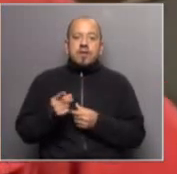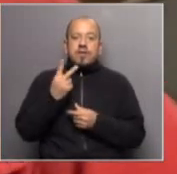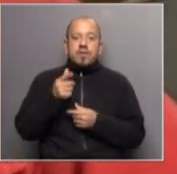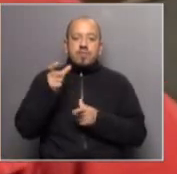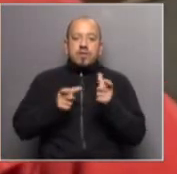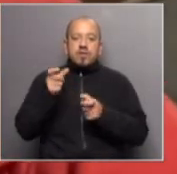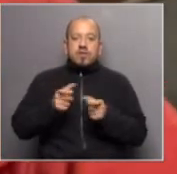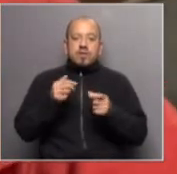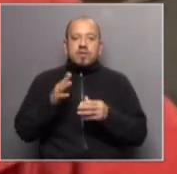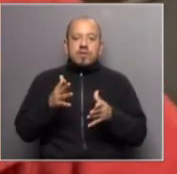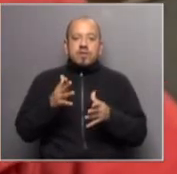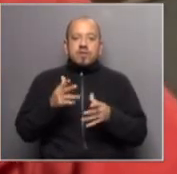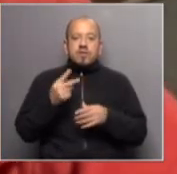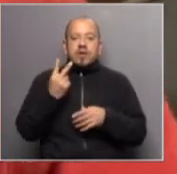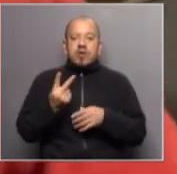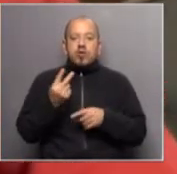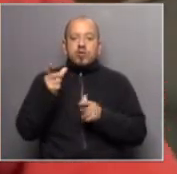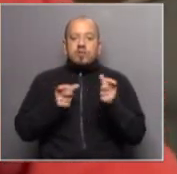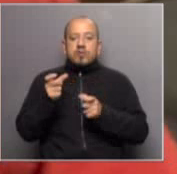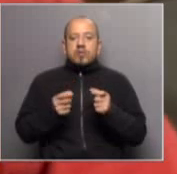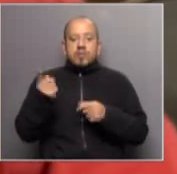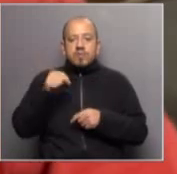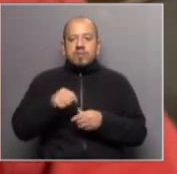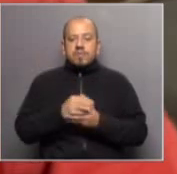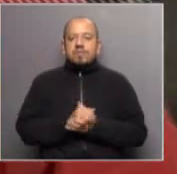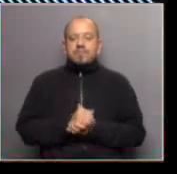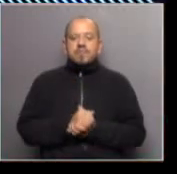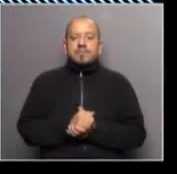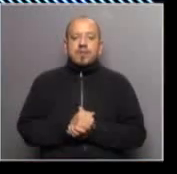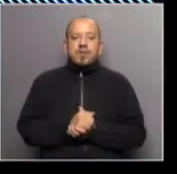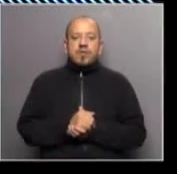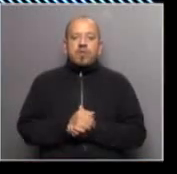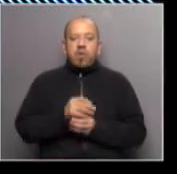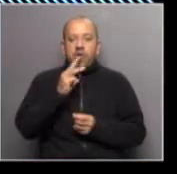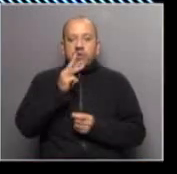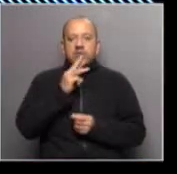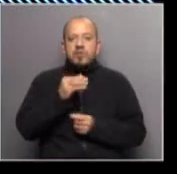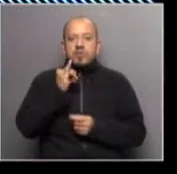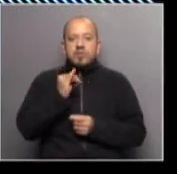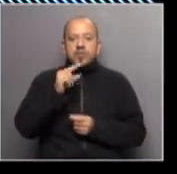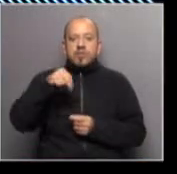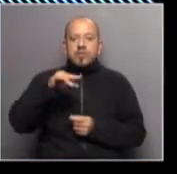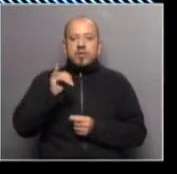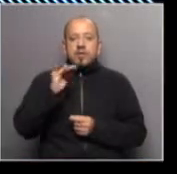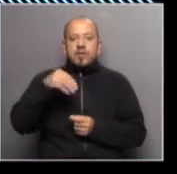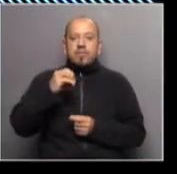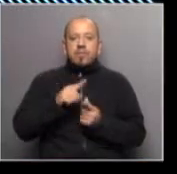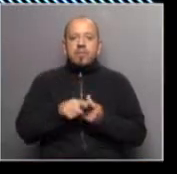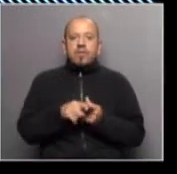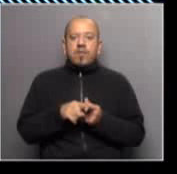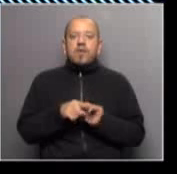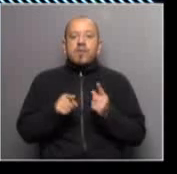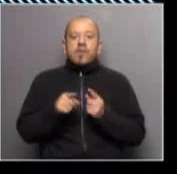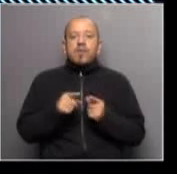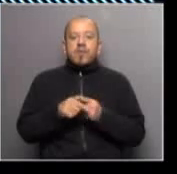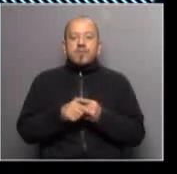un espectáculo público que invite a 2 personas a mi estudio. Y aparte un show íntimo, vale la pena. De verdad, verdaderamente. Una buena